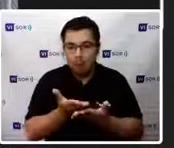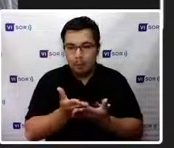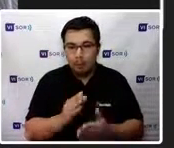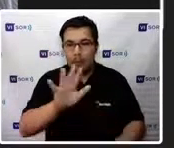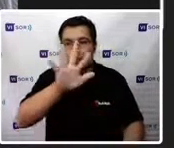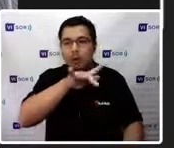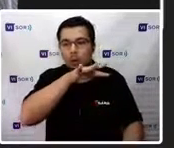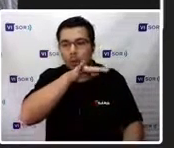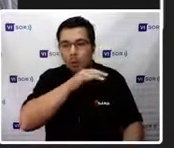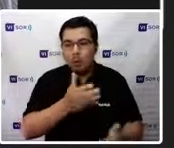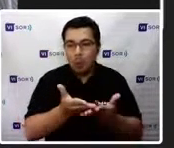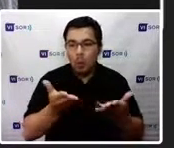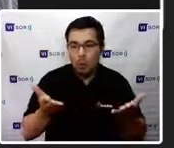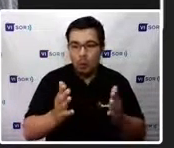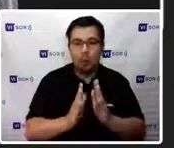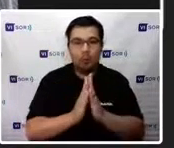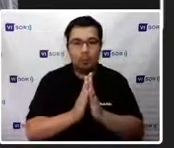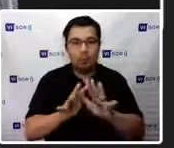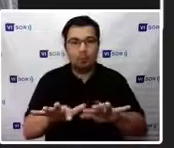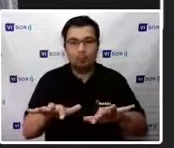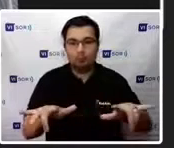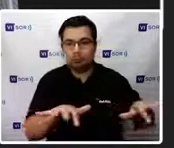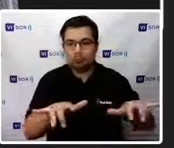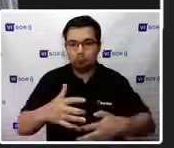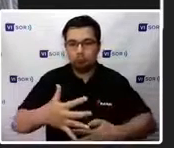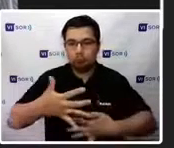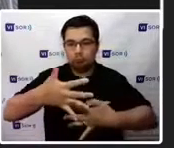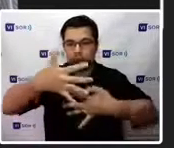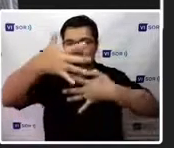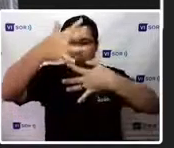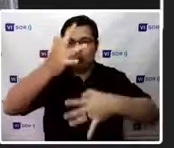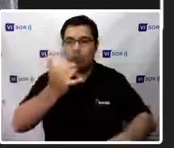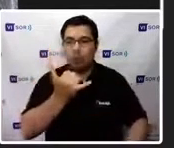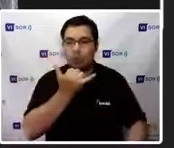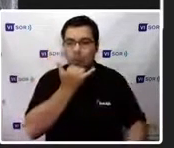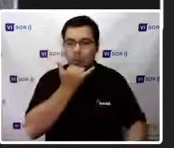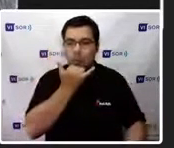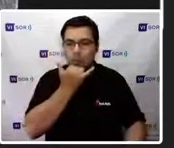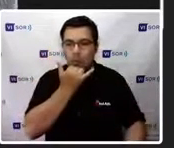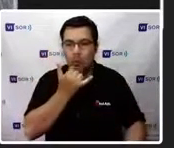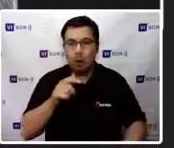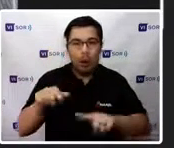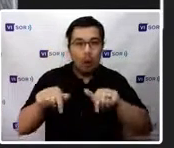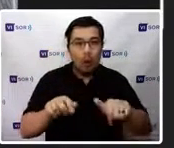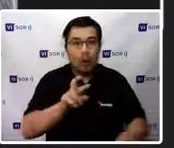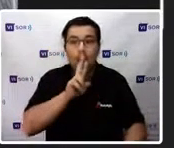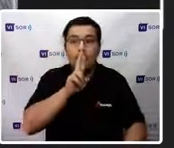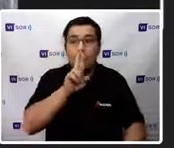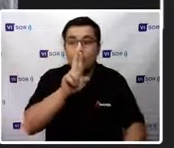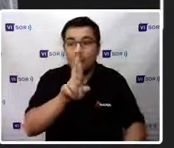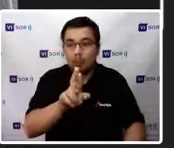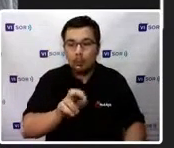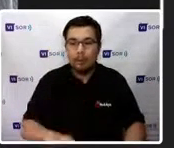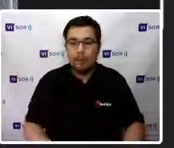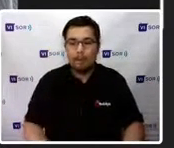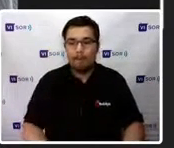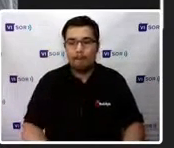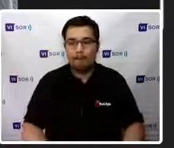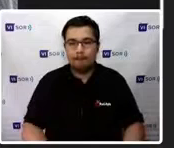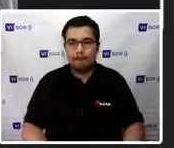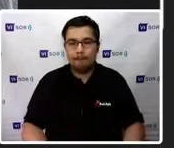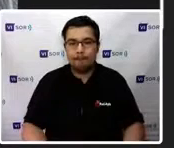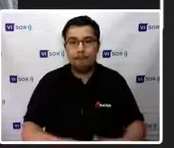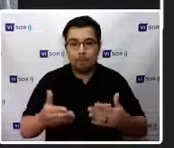poder tipearlas ahí en el chat box de YouTube, para poder responderlas. Mientras tanto, ¿no es cierto?, vamos a dejar a